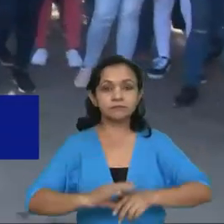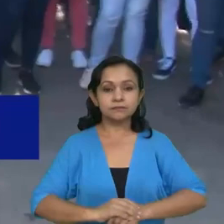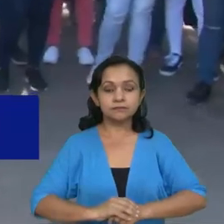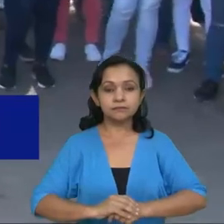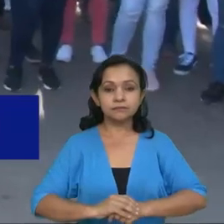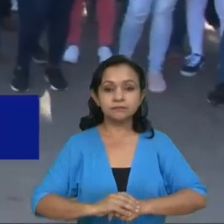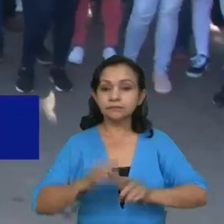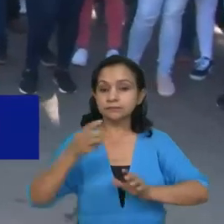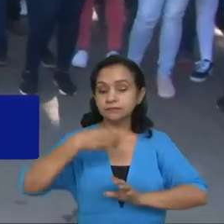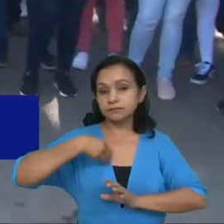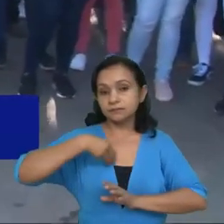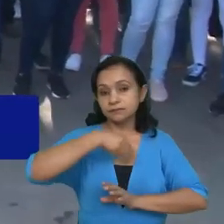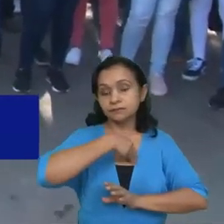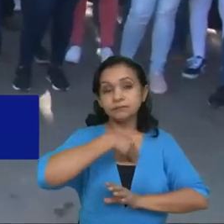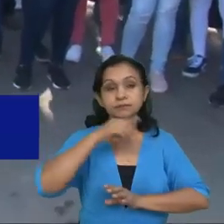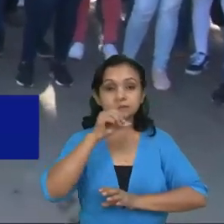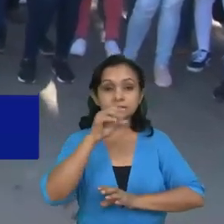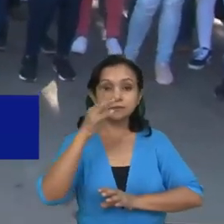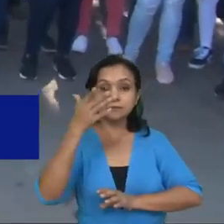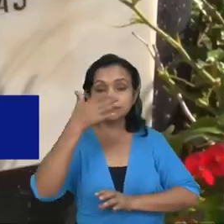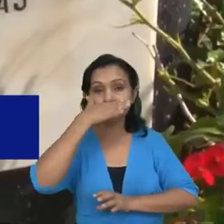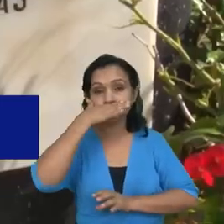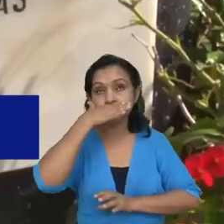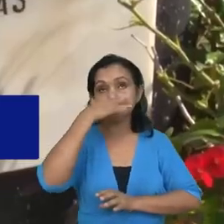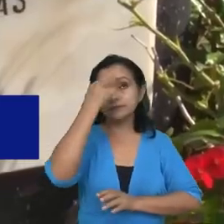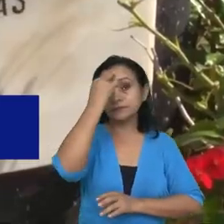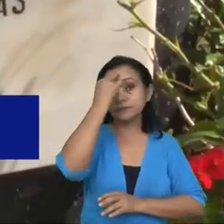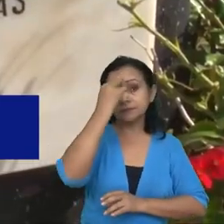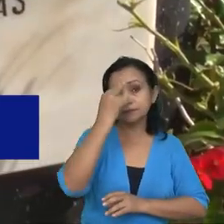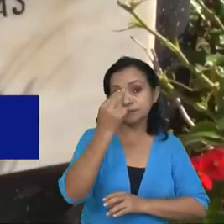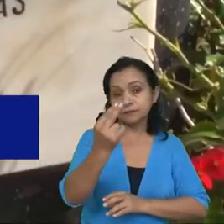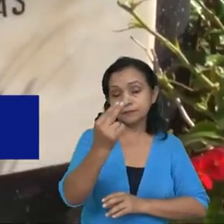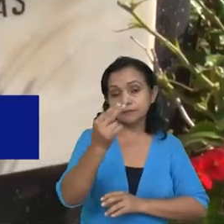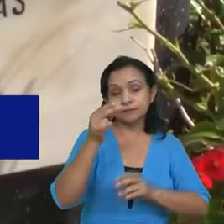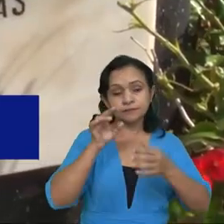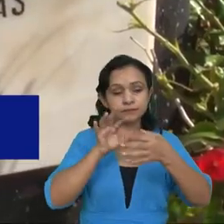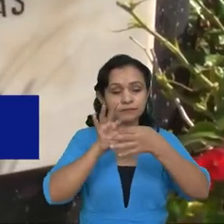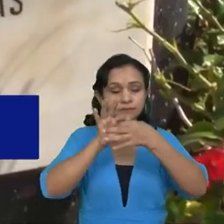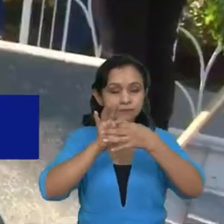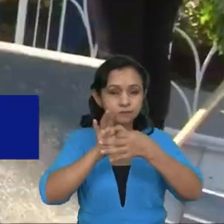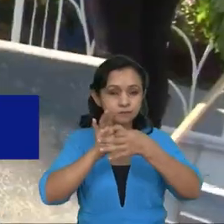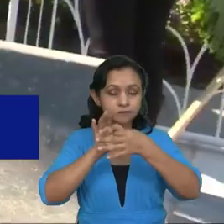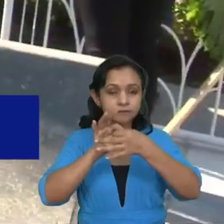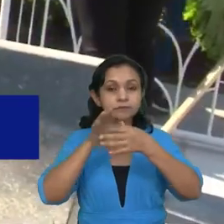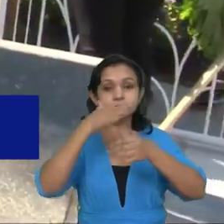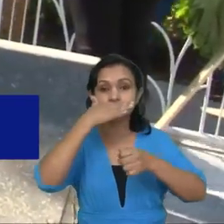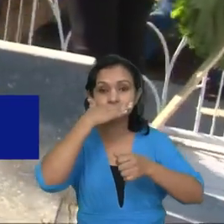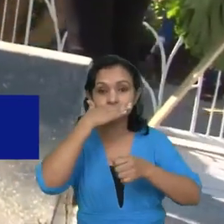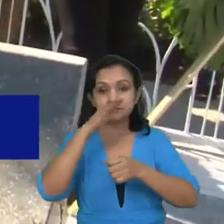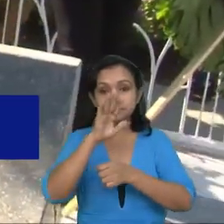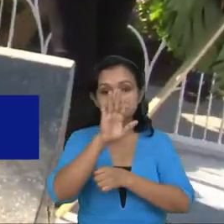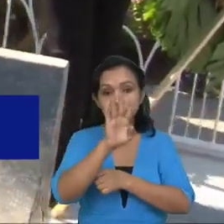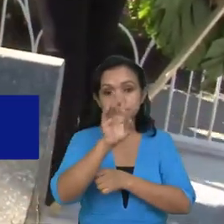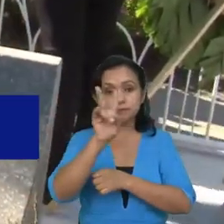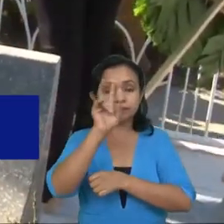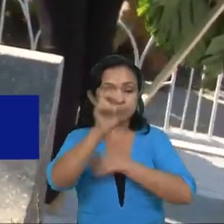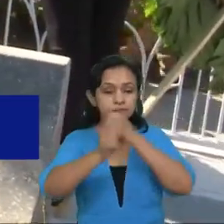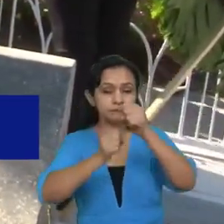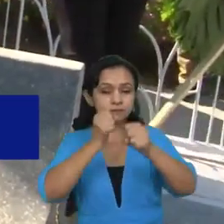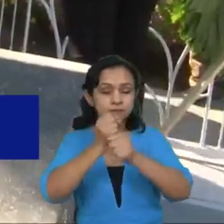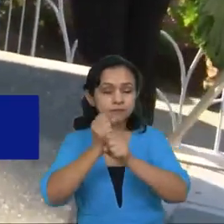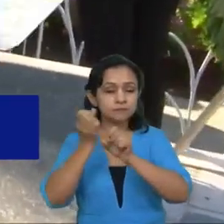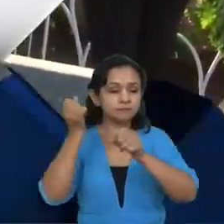miembros de juventud sandinista rindieron homenaje al apóstol de la unidad sandinista a 42 años de su